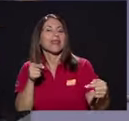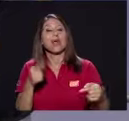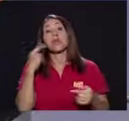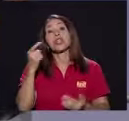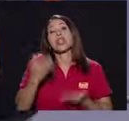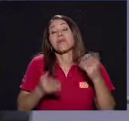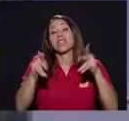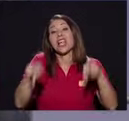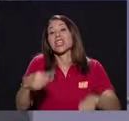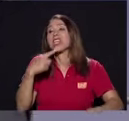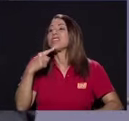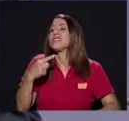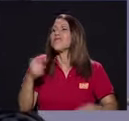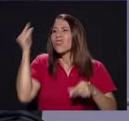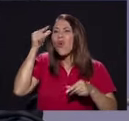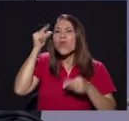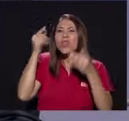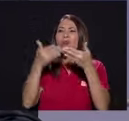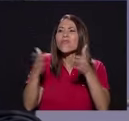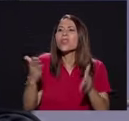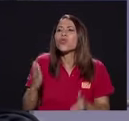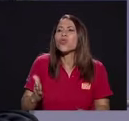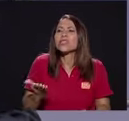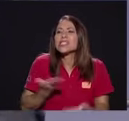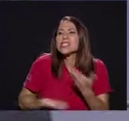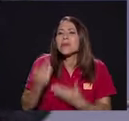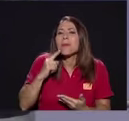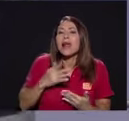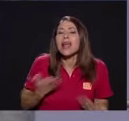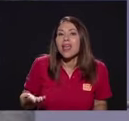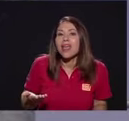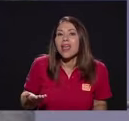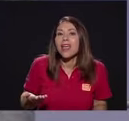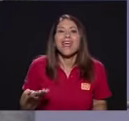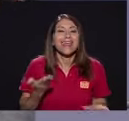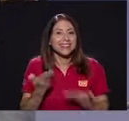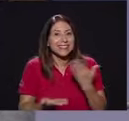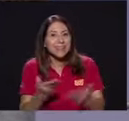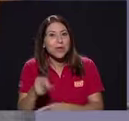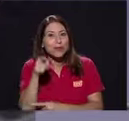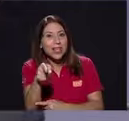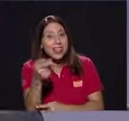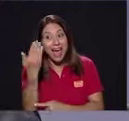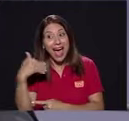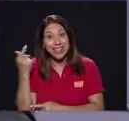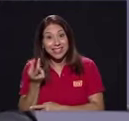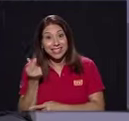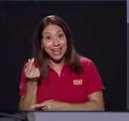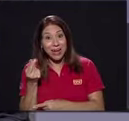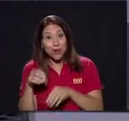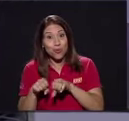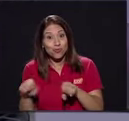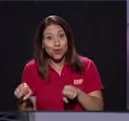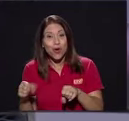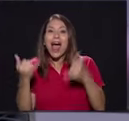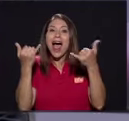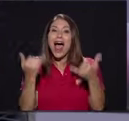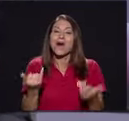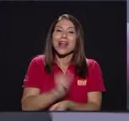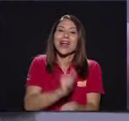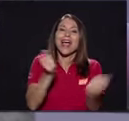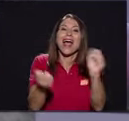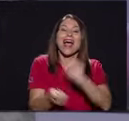¿en qué me sirve el gobierno abierto? Eso lo sirve a usted, porque antes el dinero destinado a la corrupción ahora está destinado justamente a las obras públicas, a los